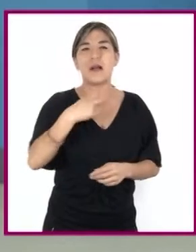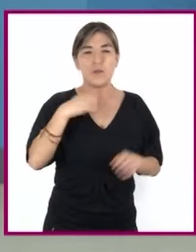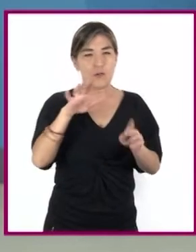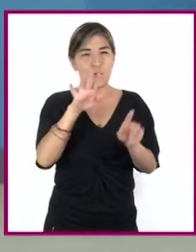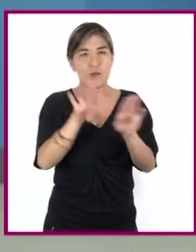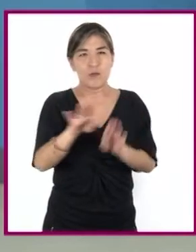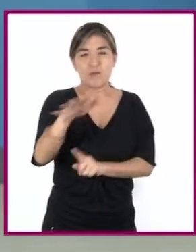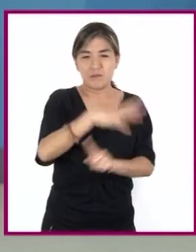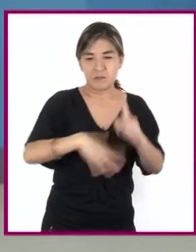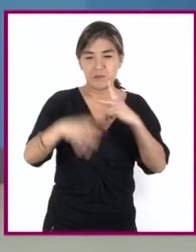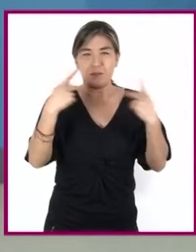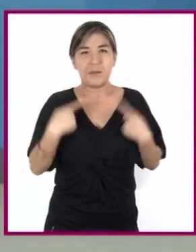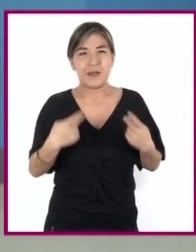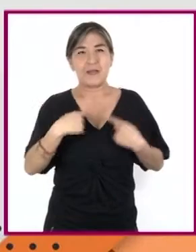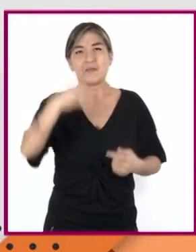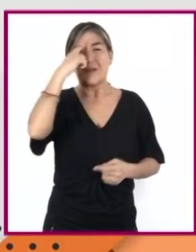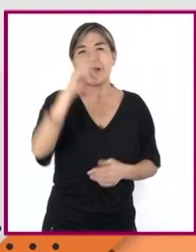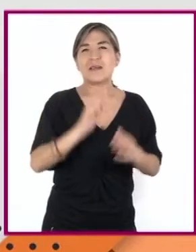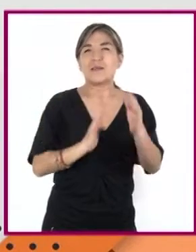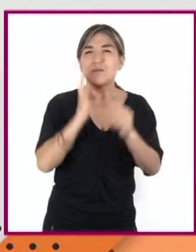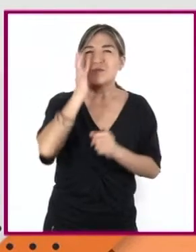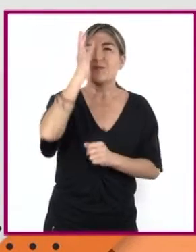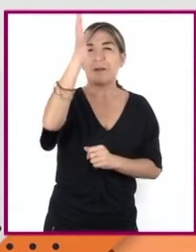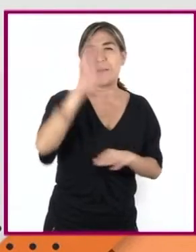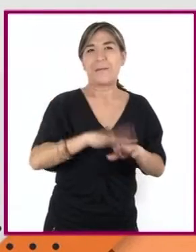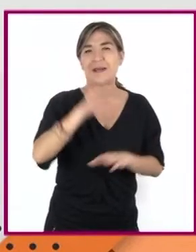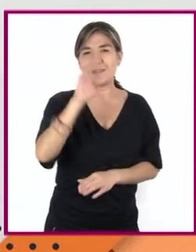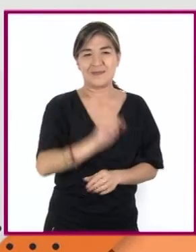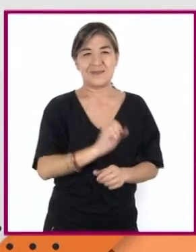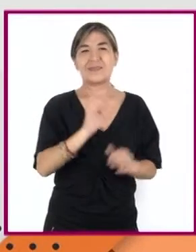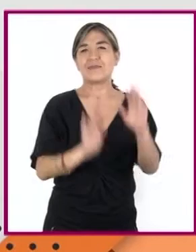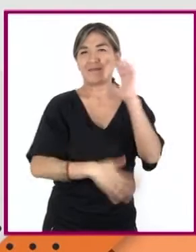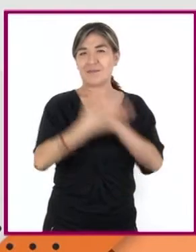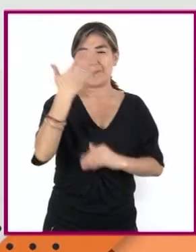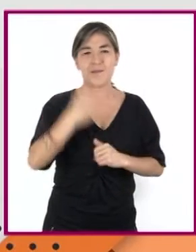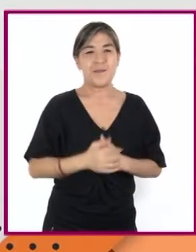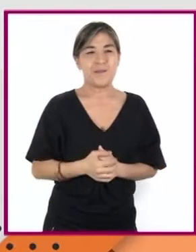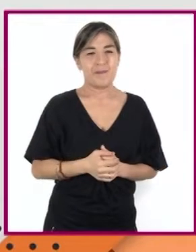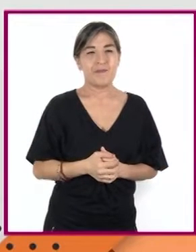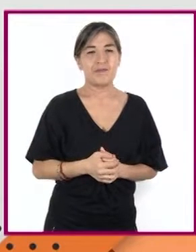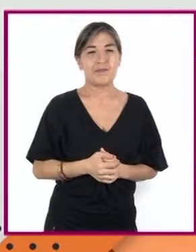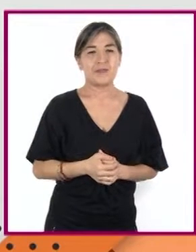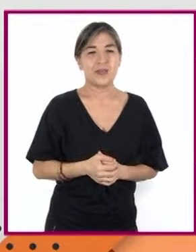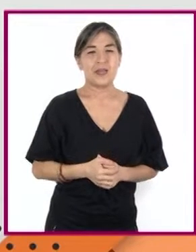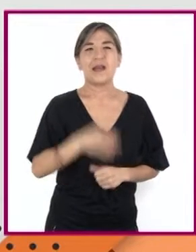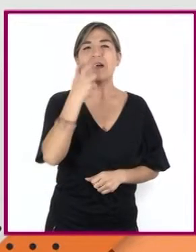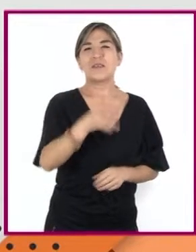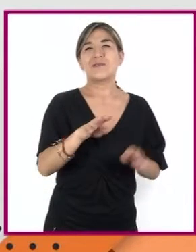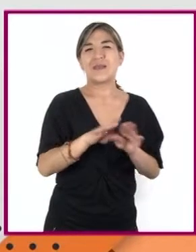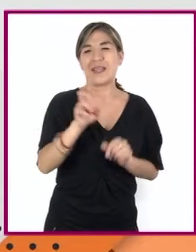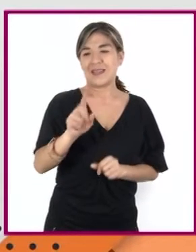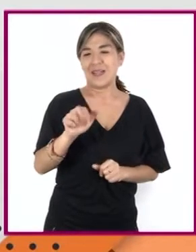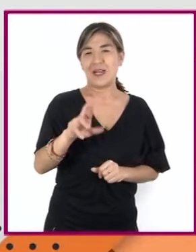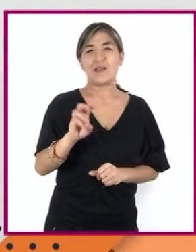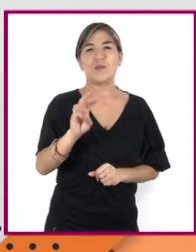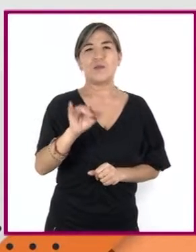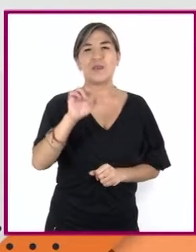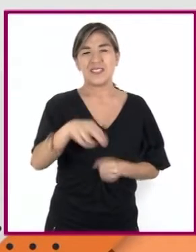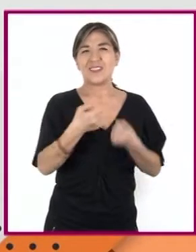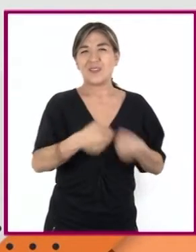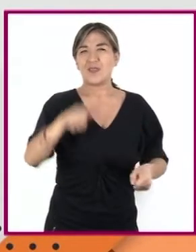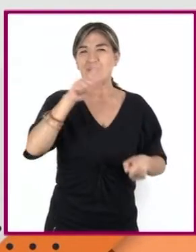el progreso a las inferiores. El darwinismo social, encabezado por Herbert